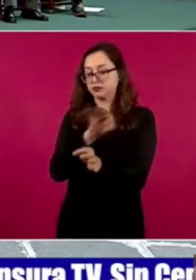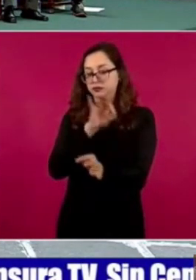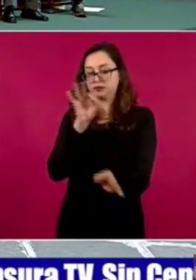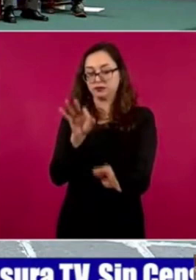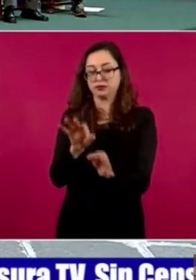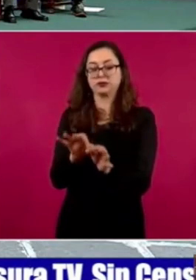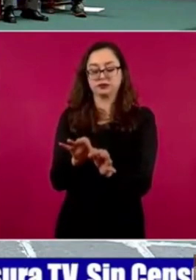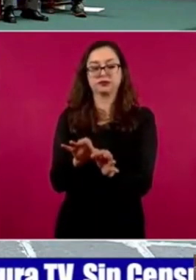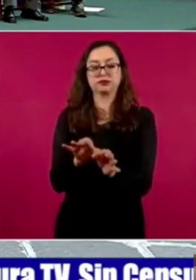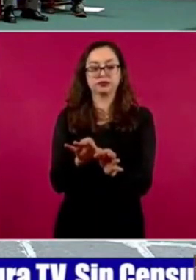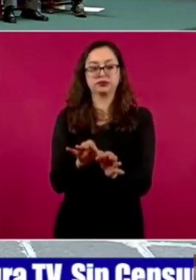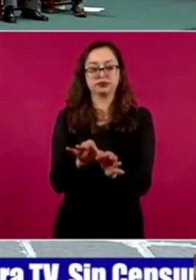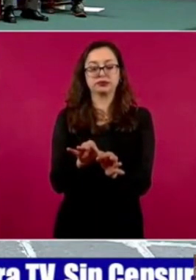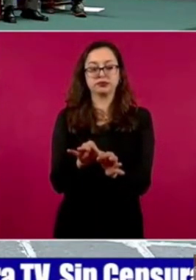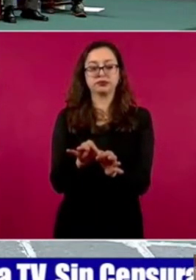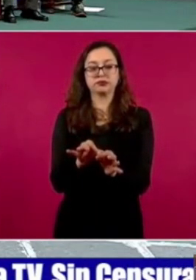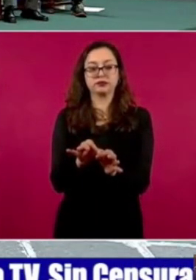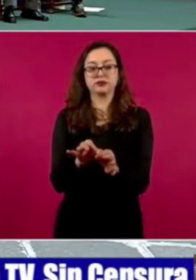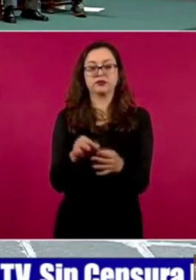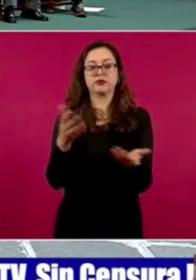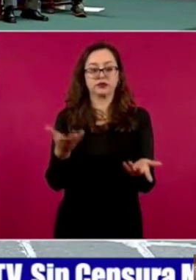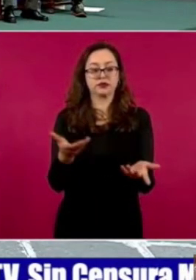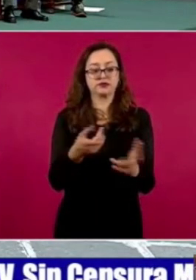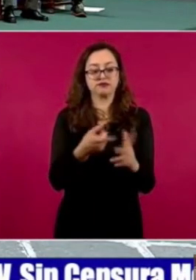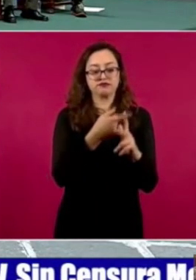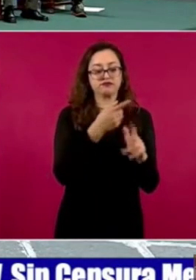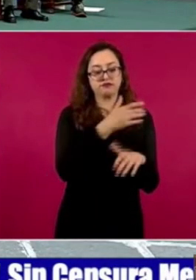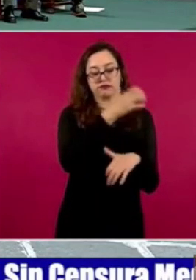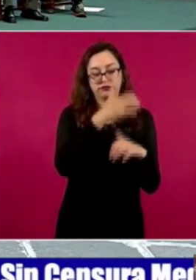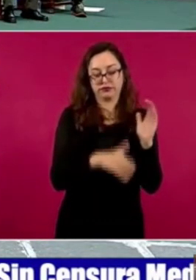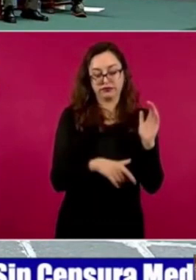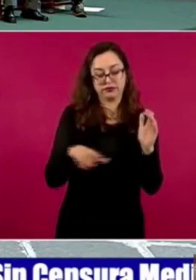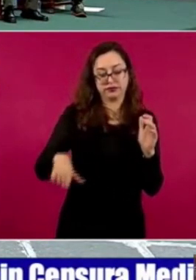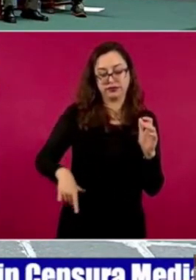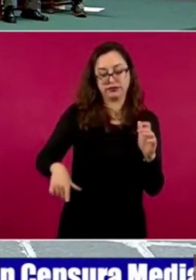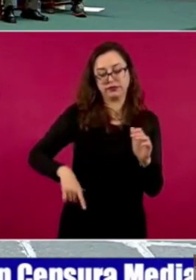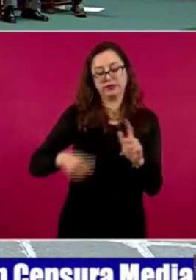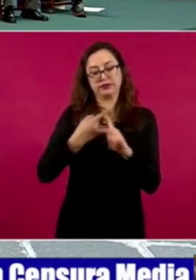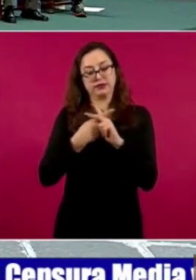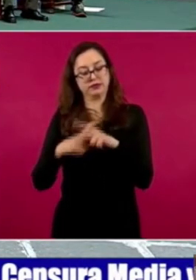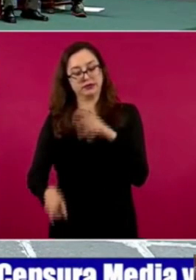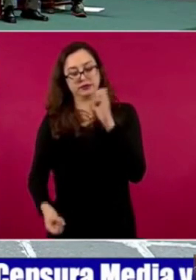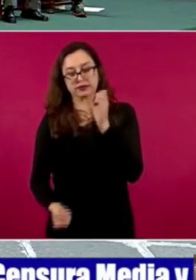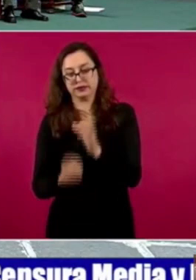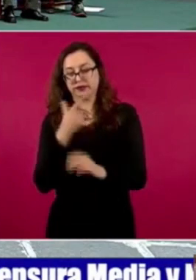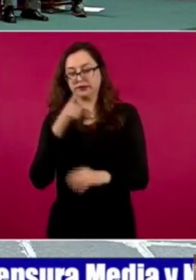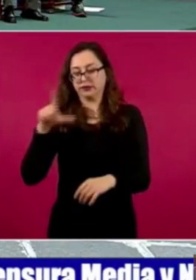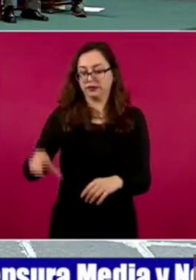concluir un mandato e iniciar otro en Oaxaca, y celebro